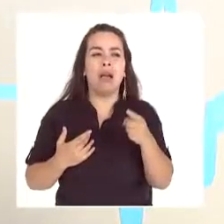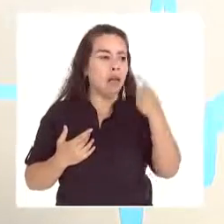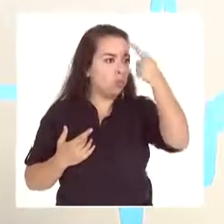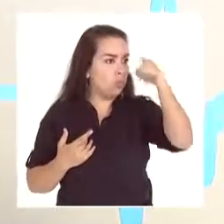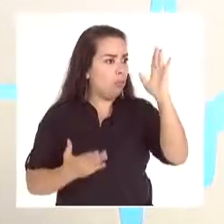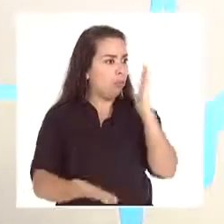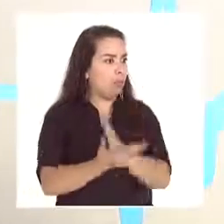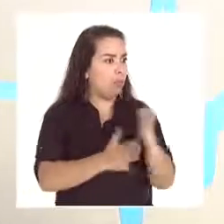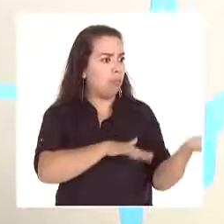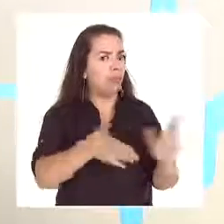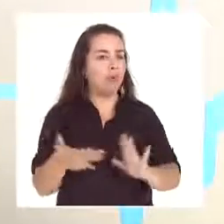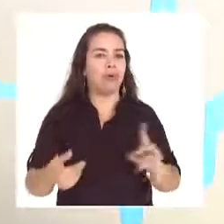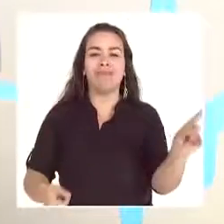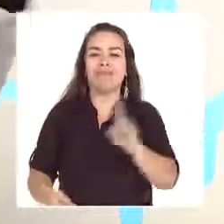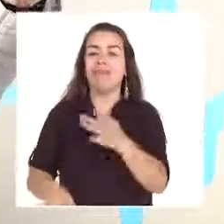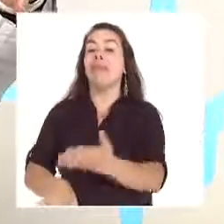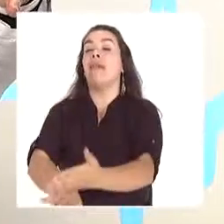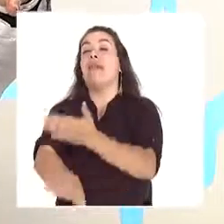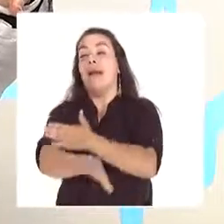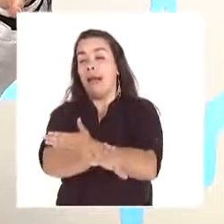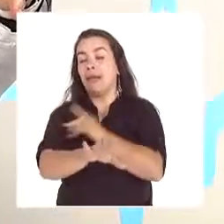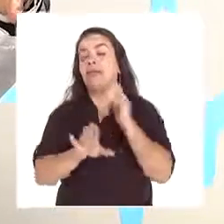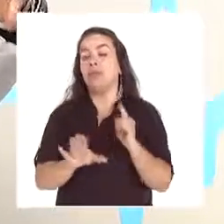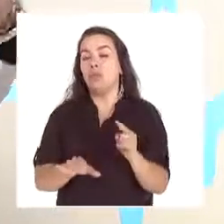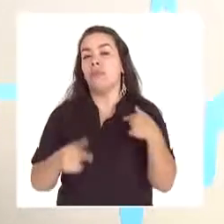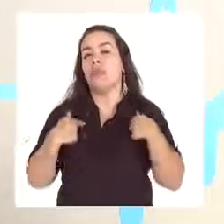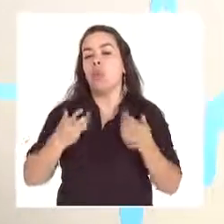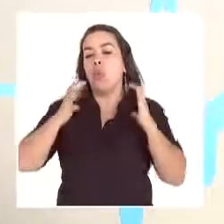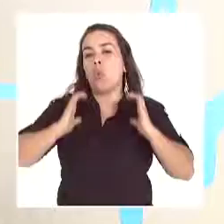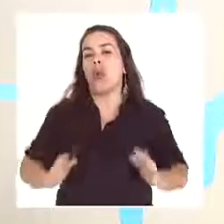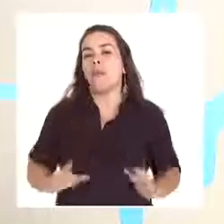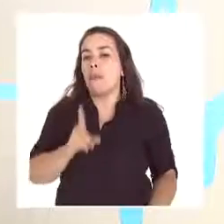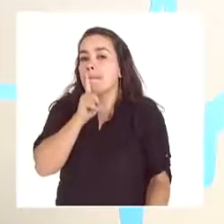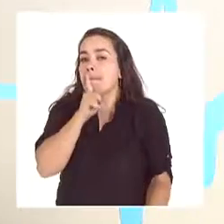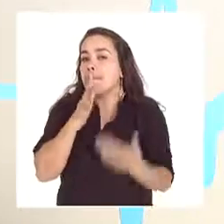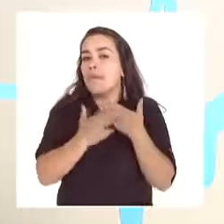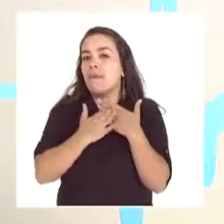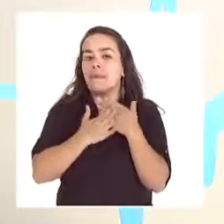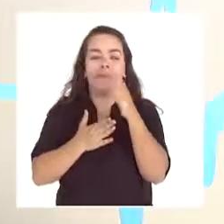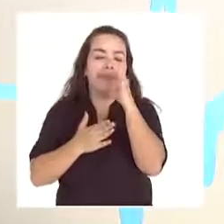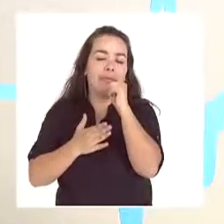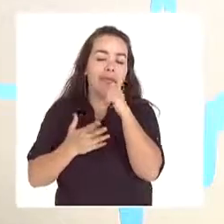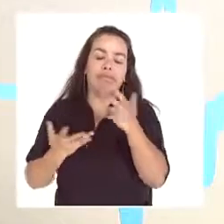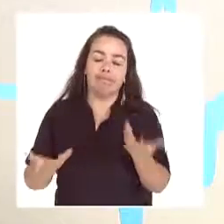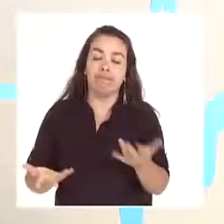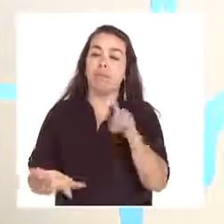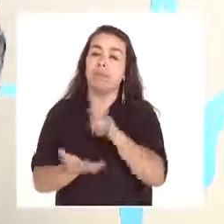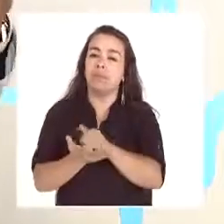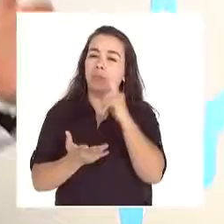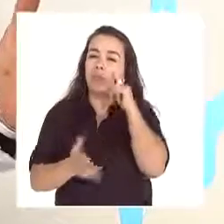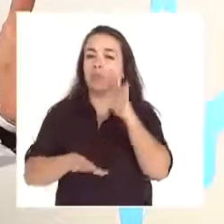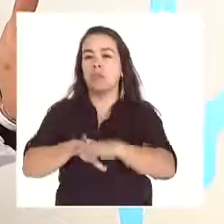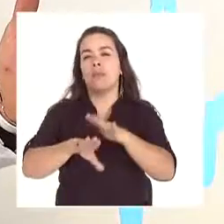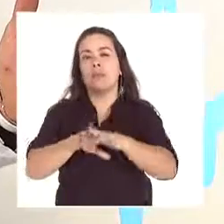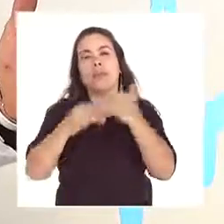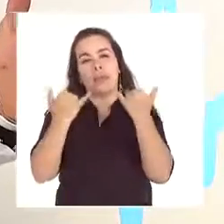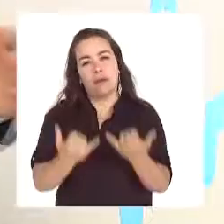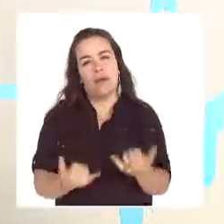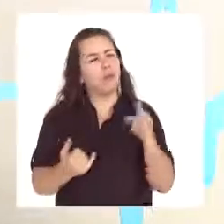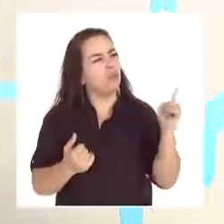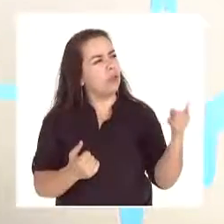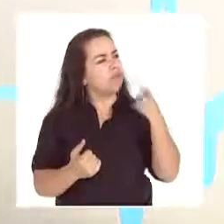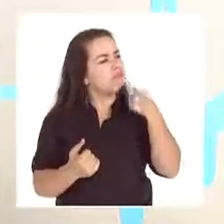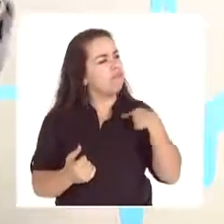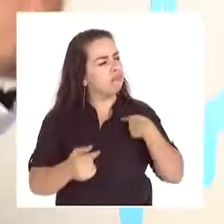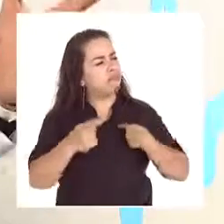¿no? Hizo una enfermedad cardiovascular que lo llevó a la muerte. Por eso yo quiero que usted nos deje,